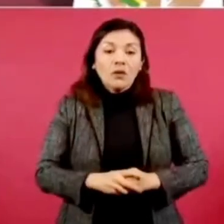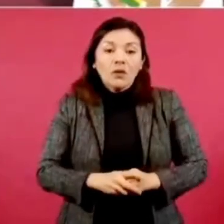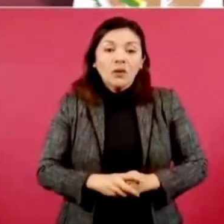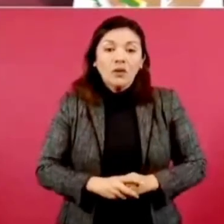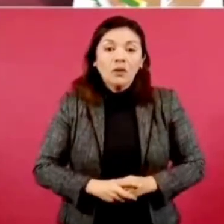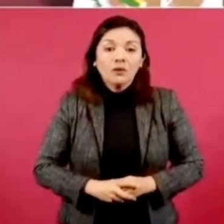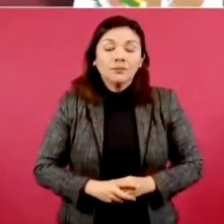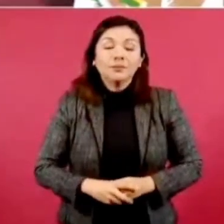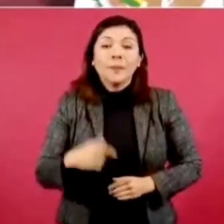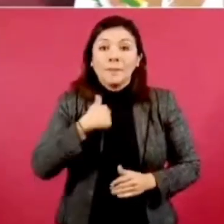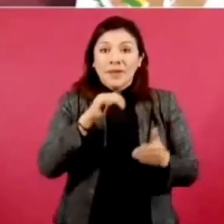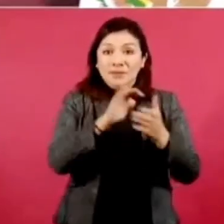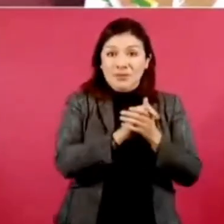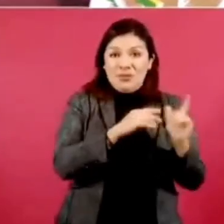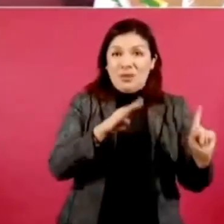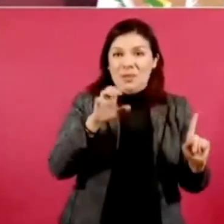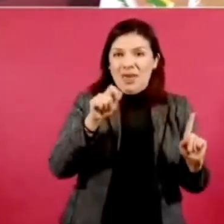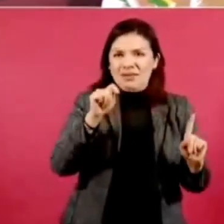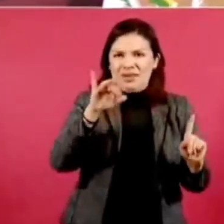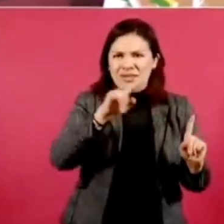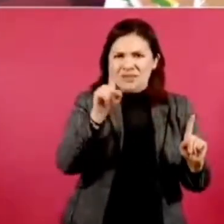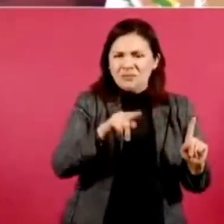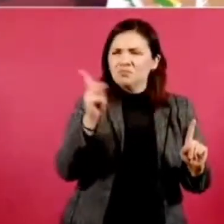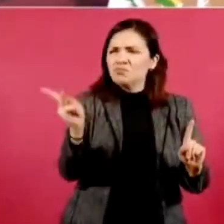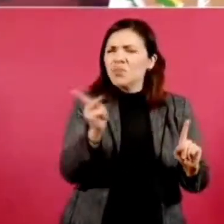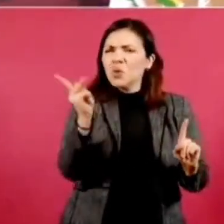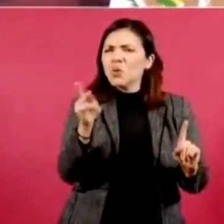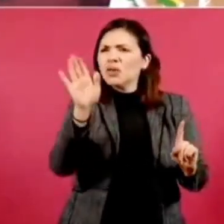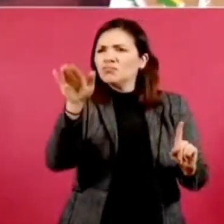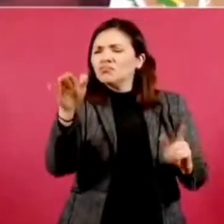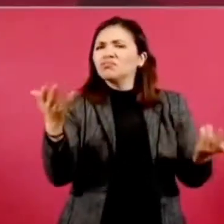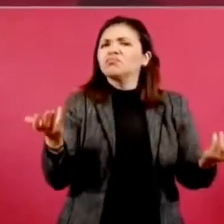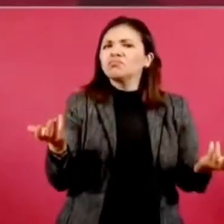Y Beatriz le preguntó: ¿y qué?